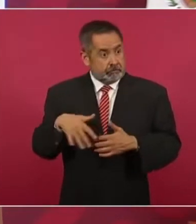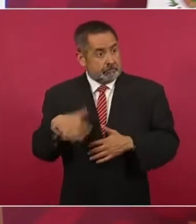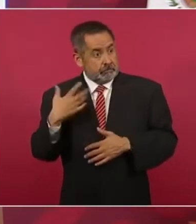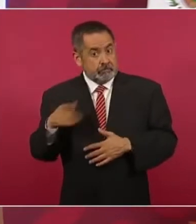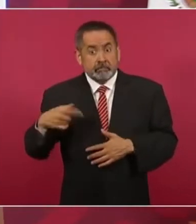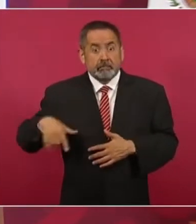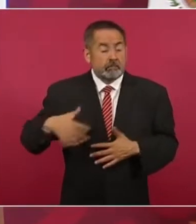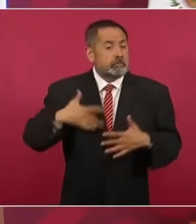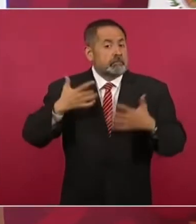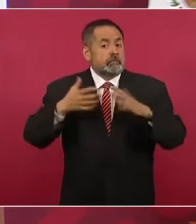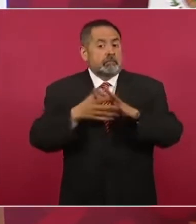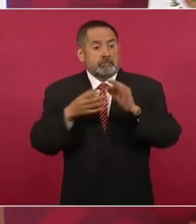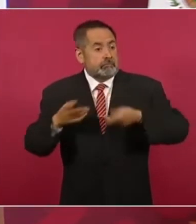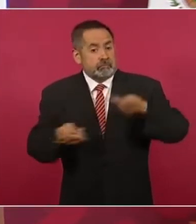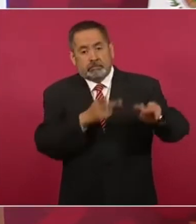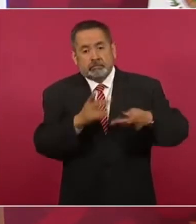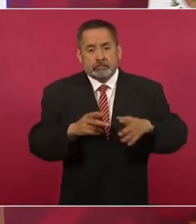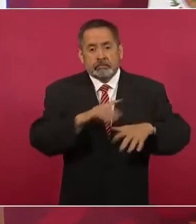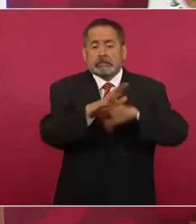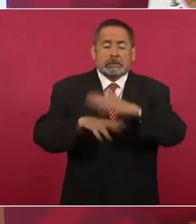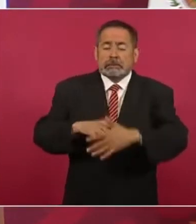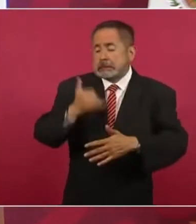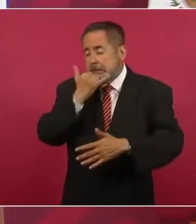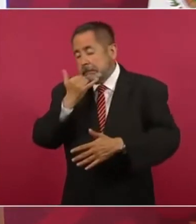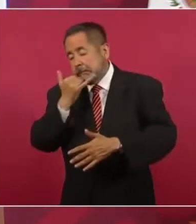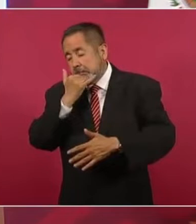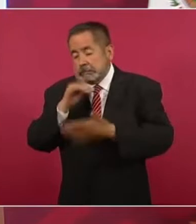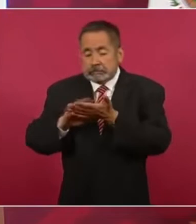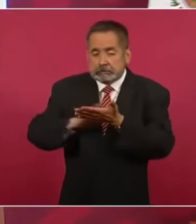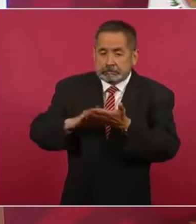tanto el cuestionamiento, tuvo que ofrecer disculpas.